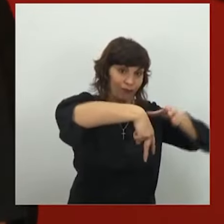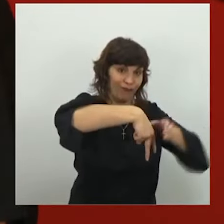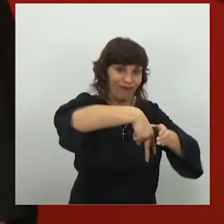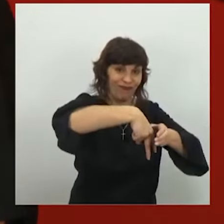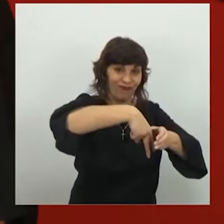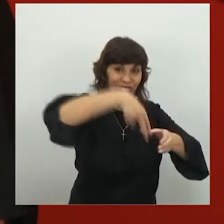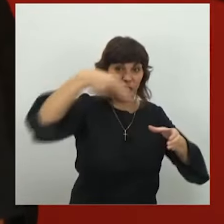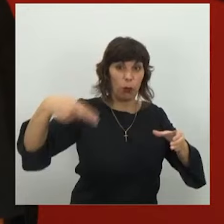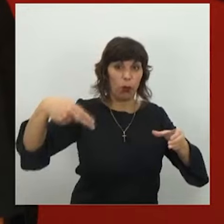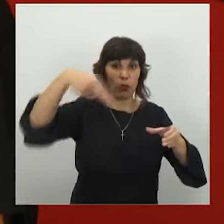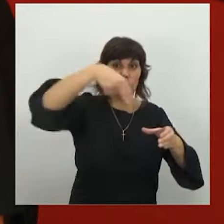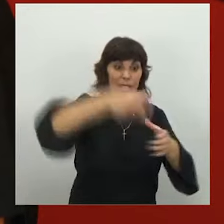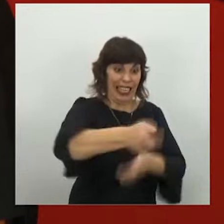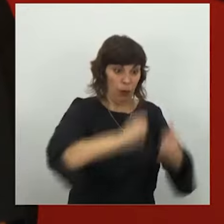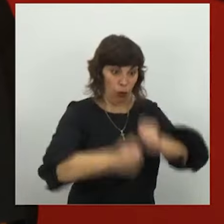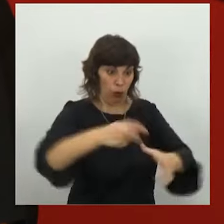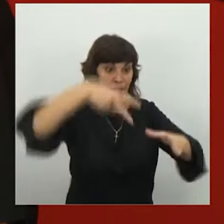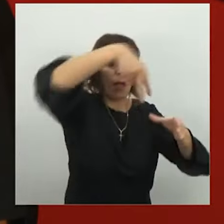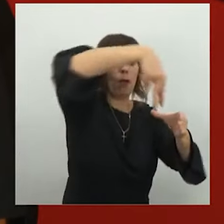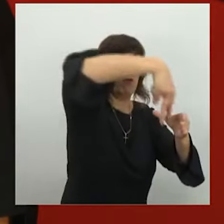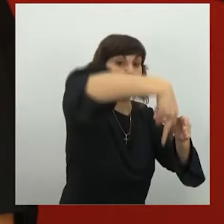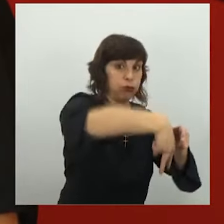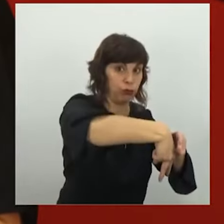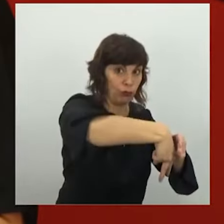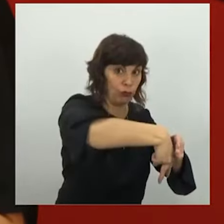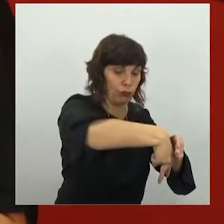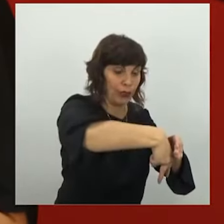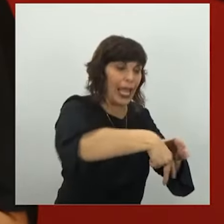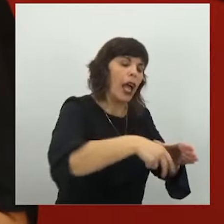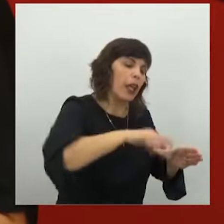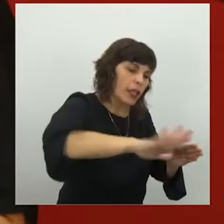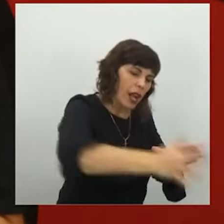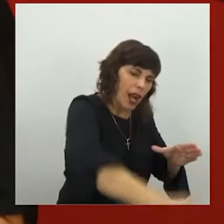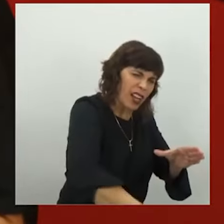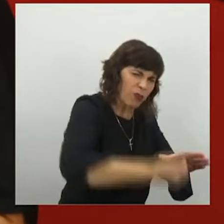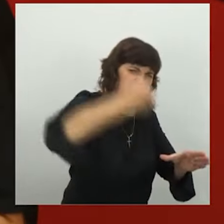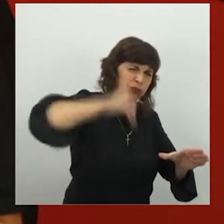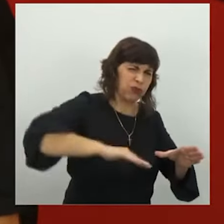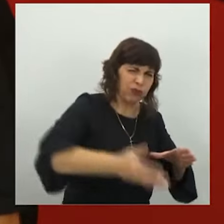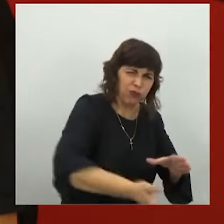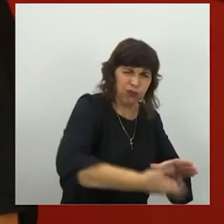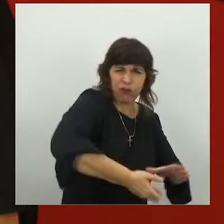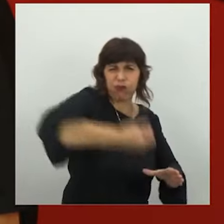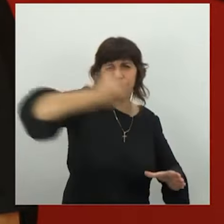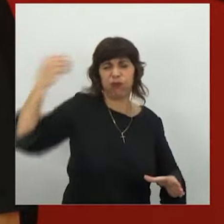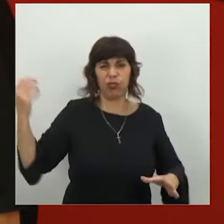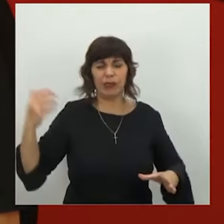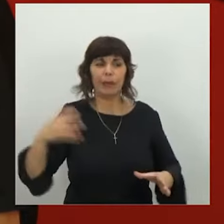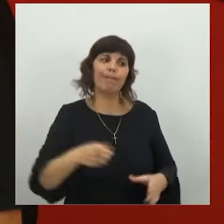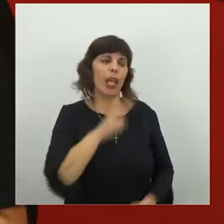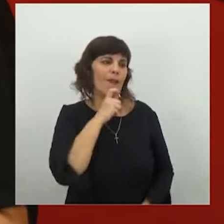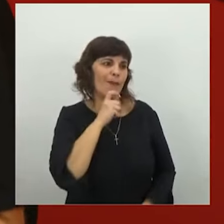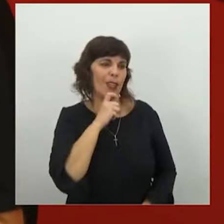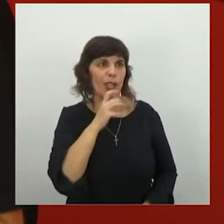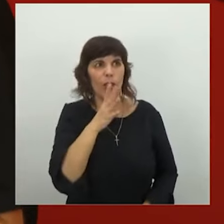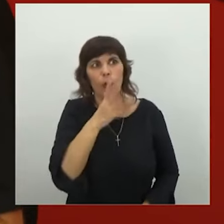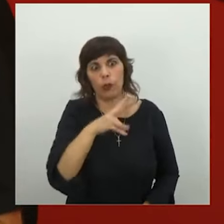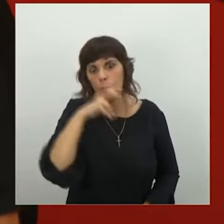ahí abajo. No es fácil, porque Hay poco oxígeno ahí abajo